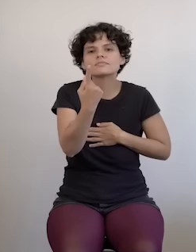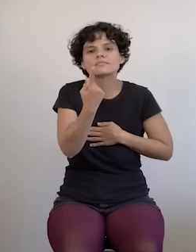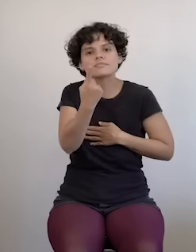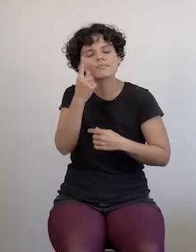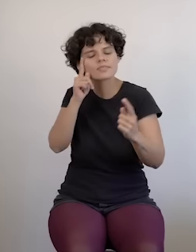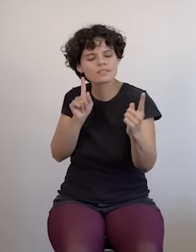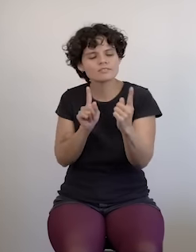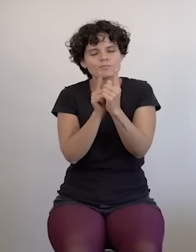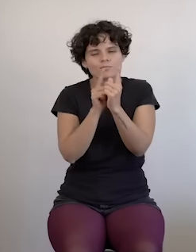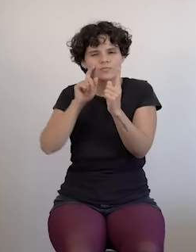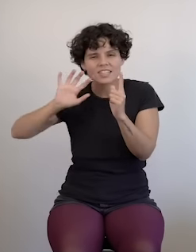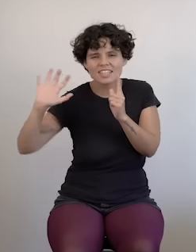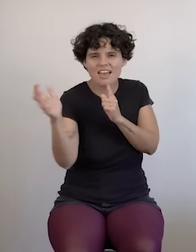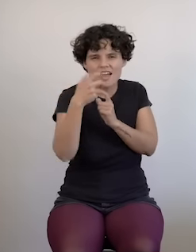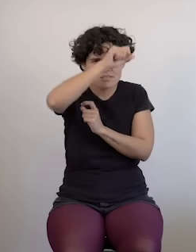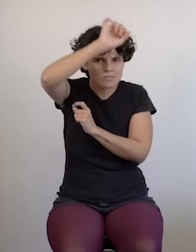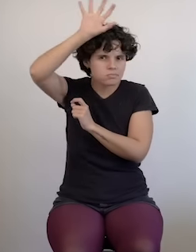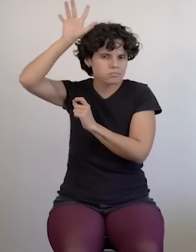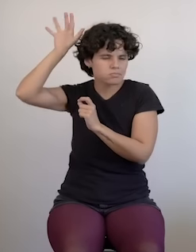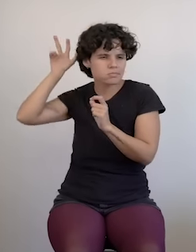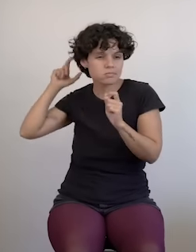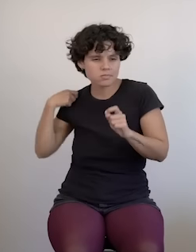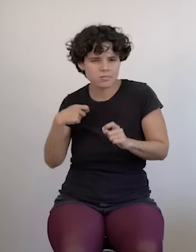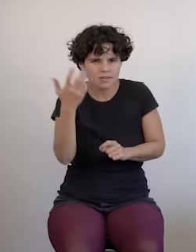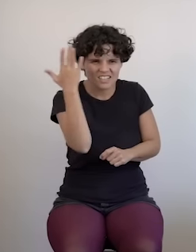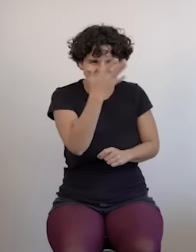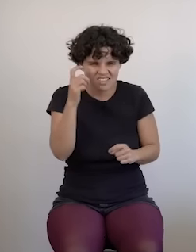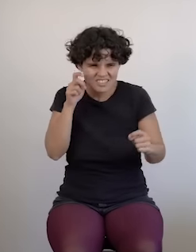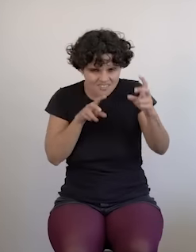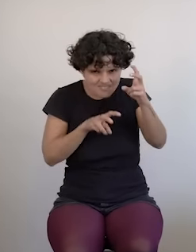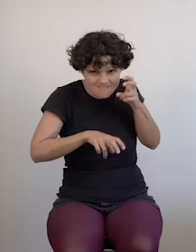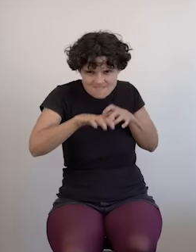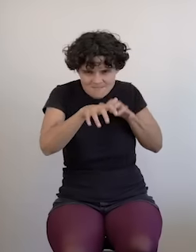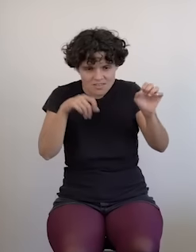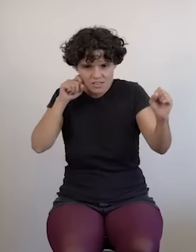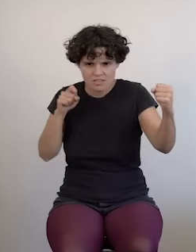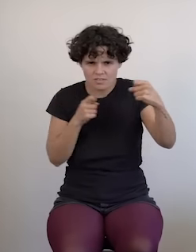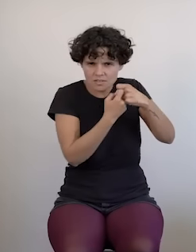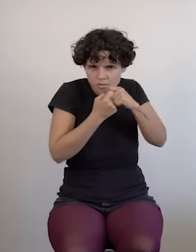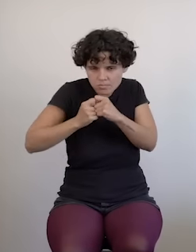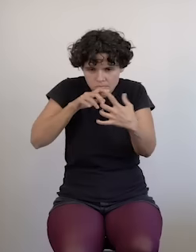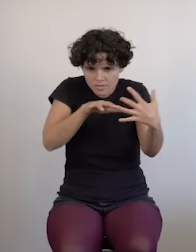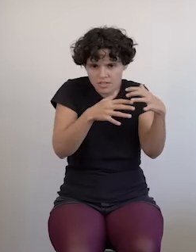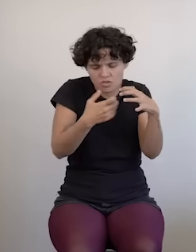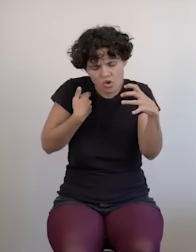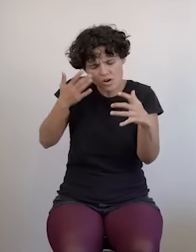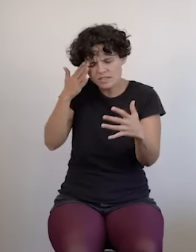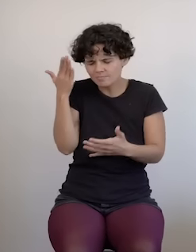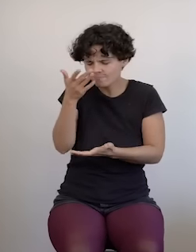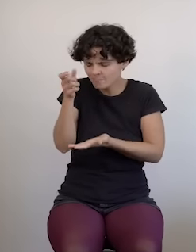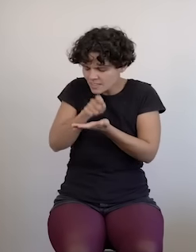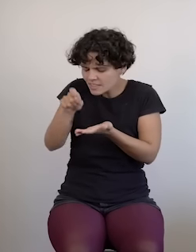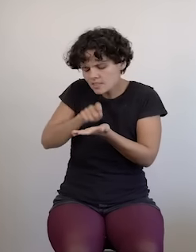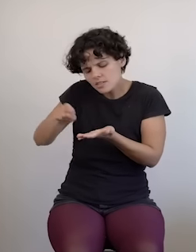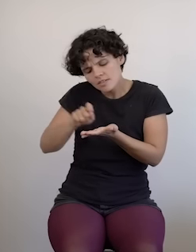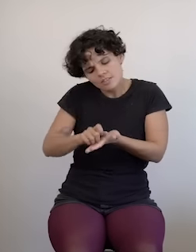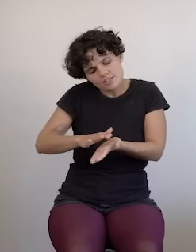leones luchando con la llena. Escribo en las malas, escribo en